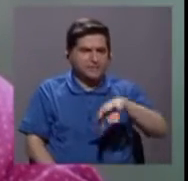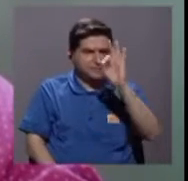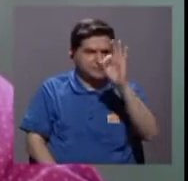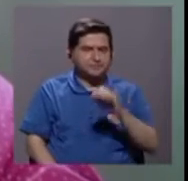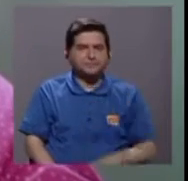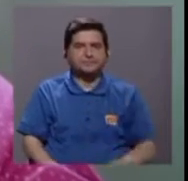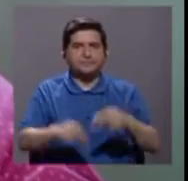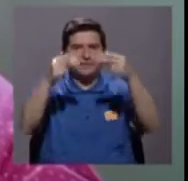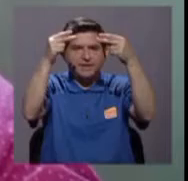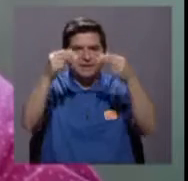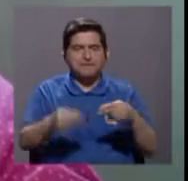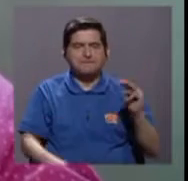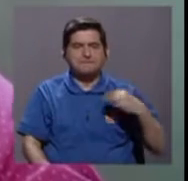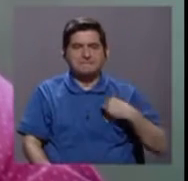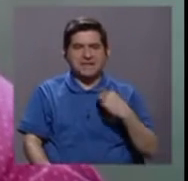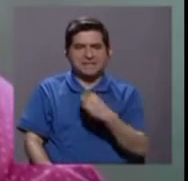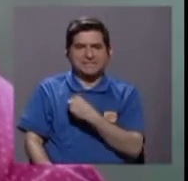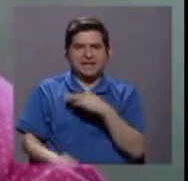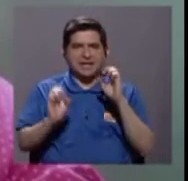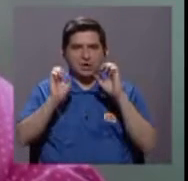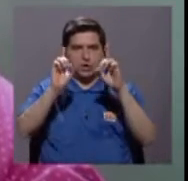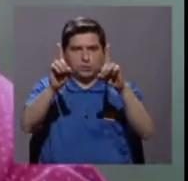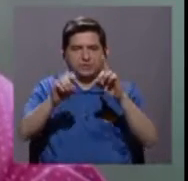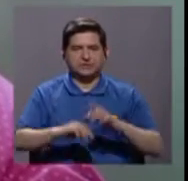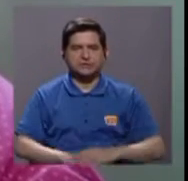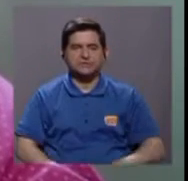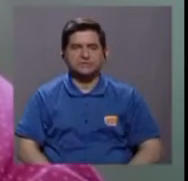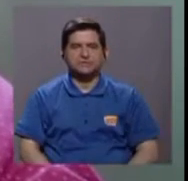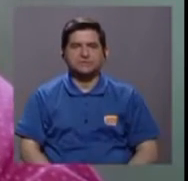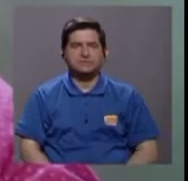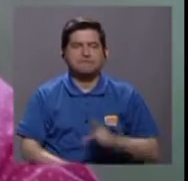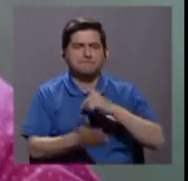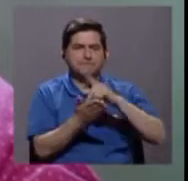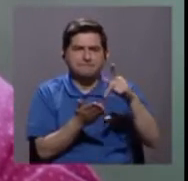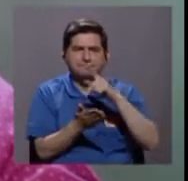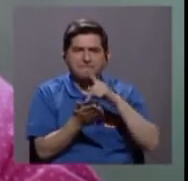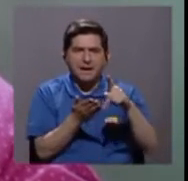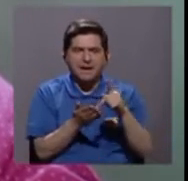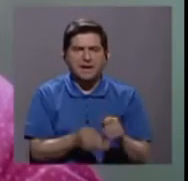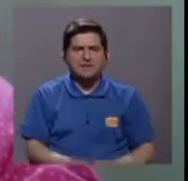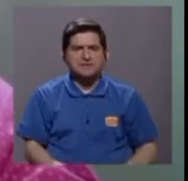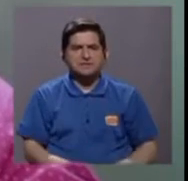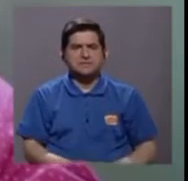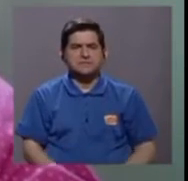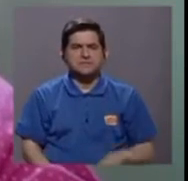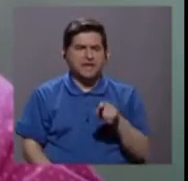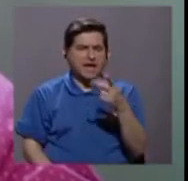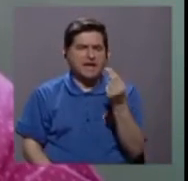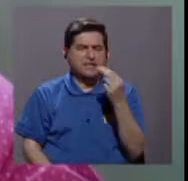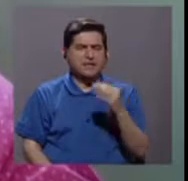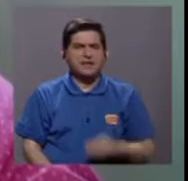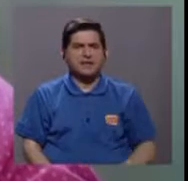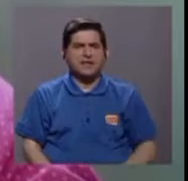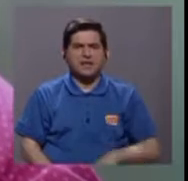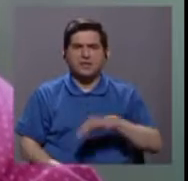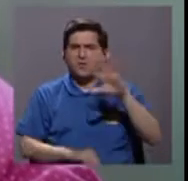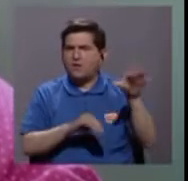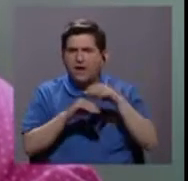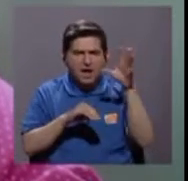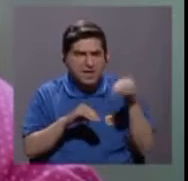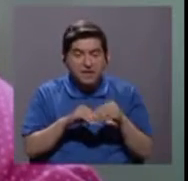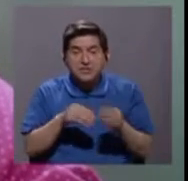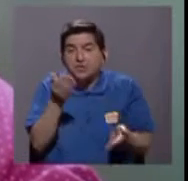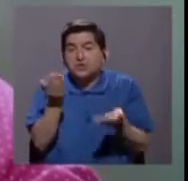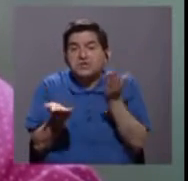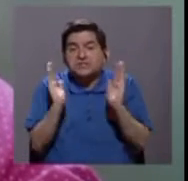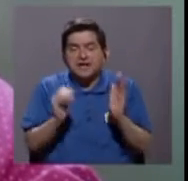la planilla del Ministerio de Educación se pagaron posibles sumas de más, y digo posible